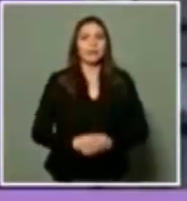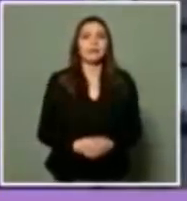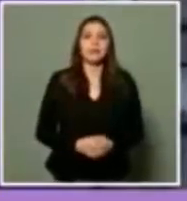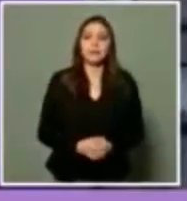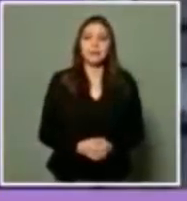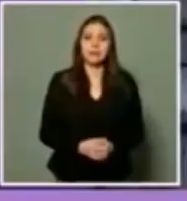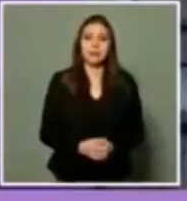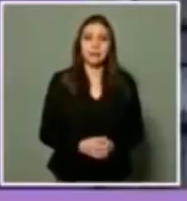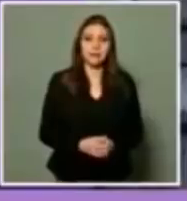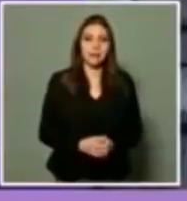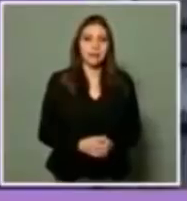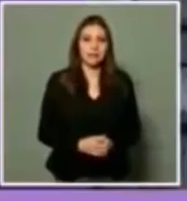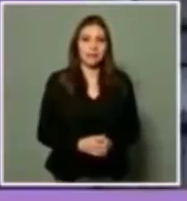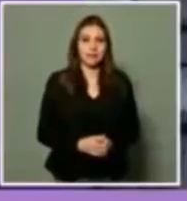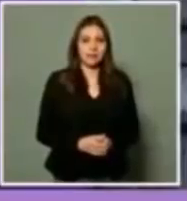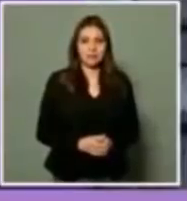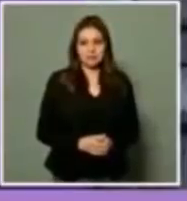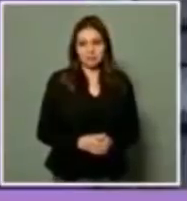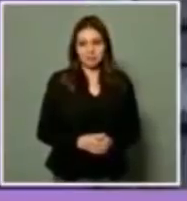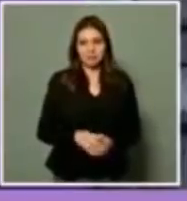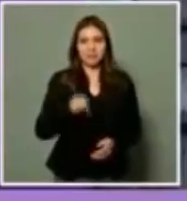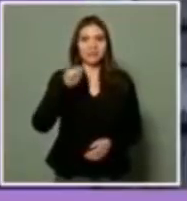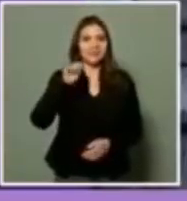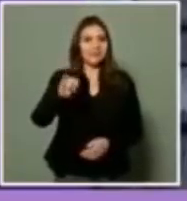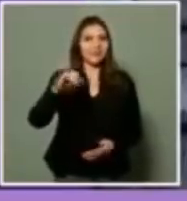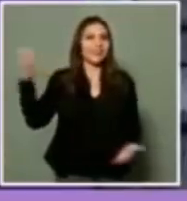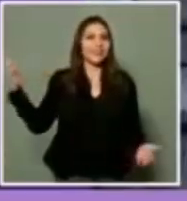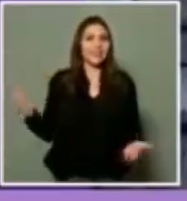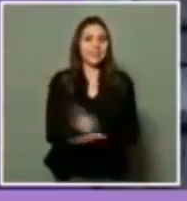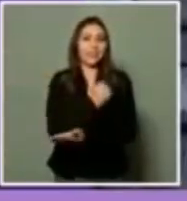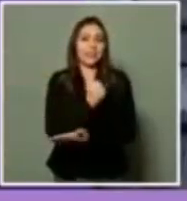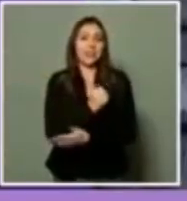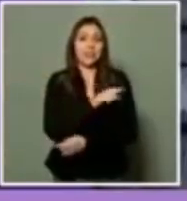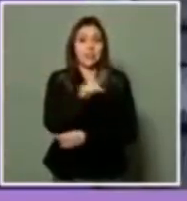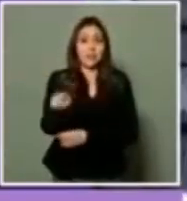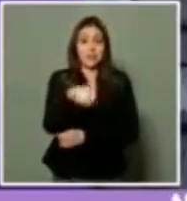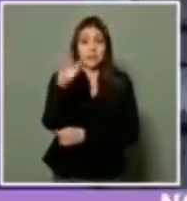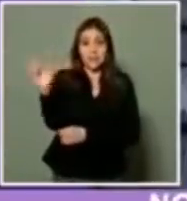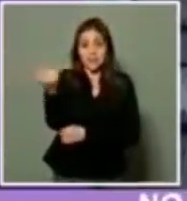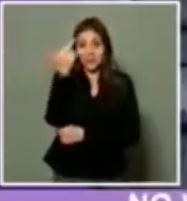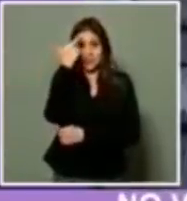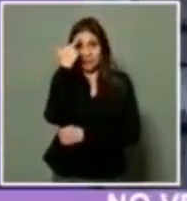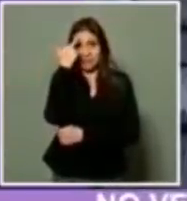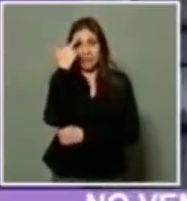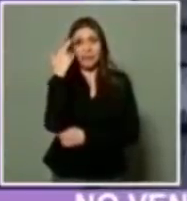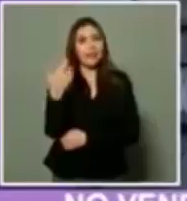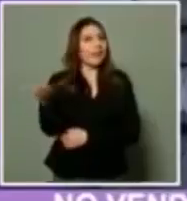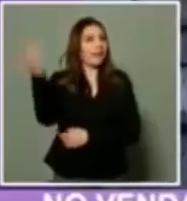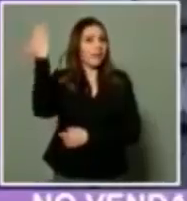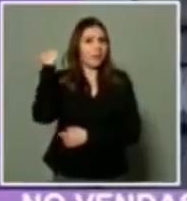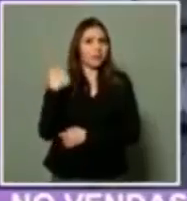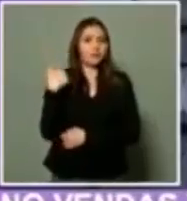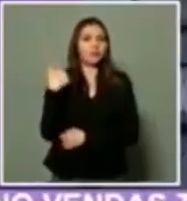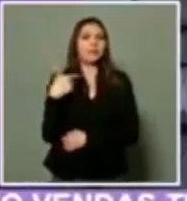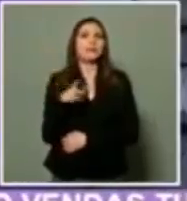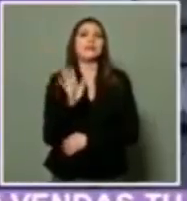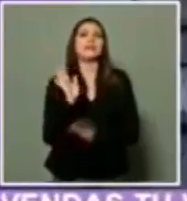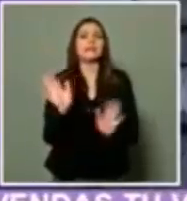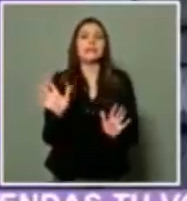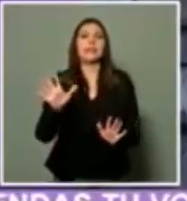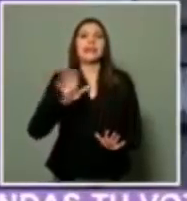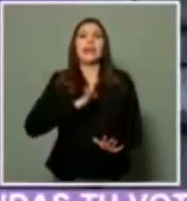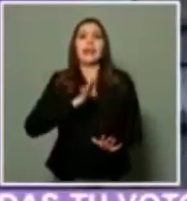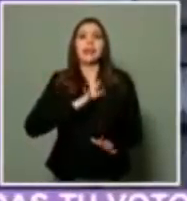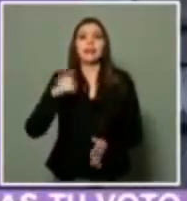Por supuesto que vamos a ganar. Recuerda que en la vez anterior hubo una